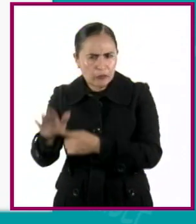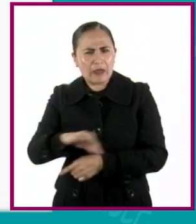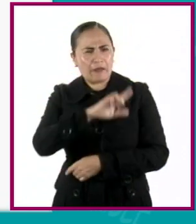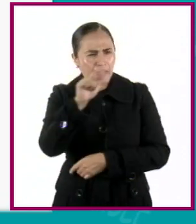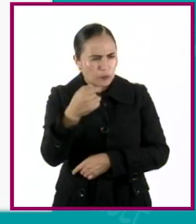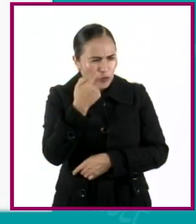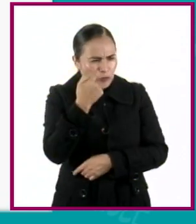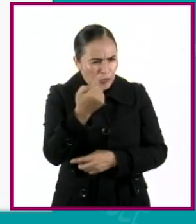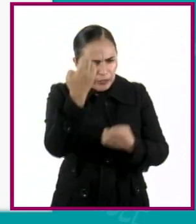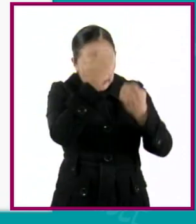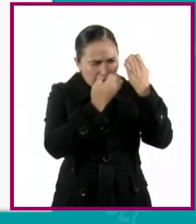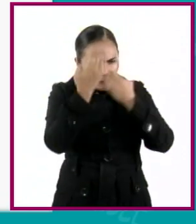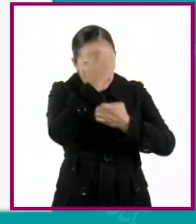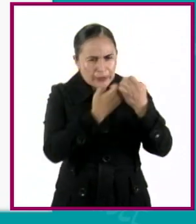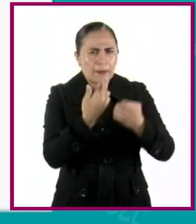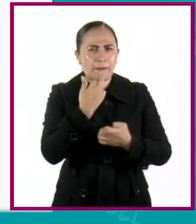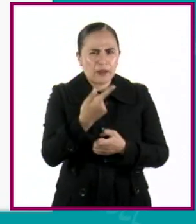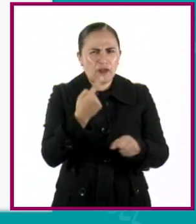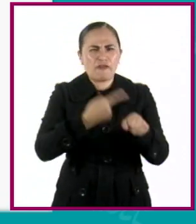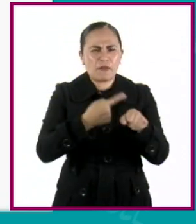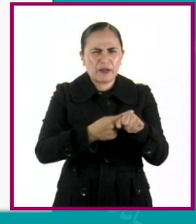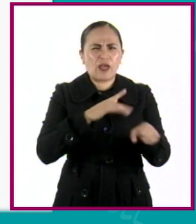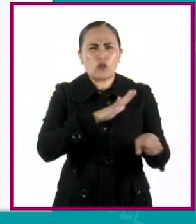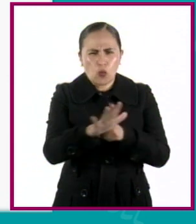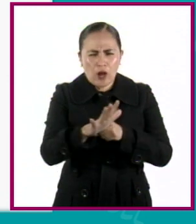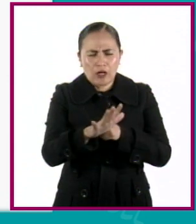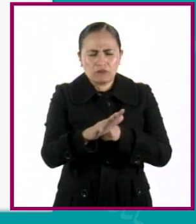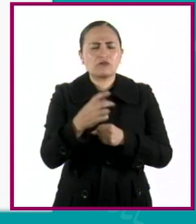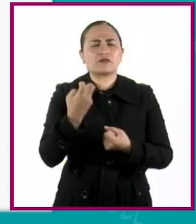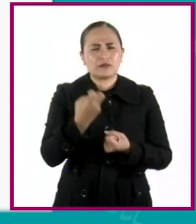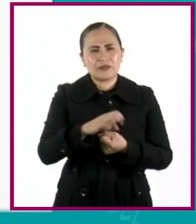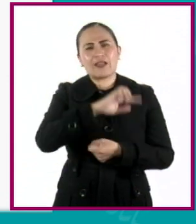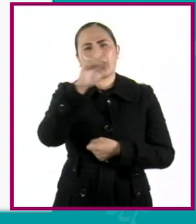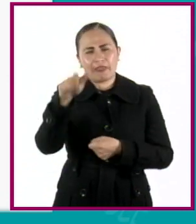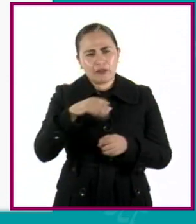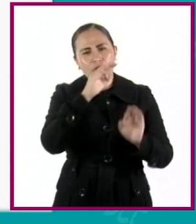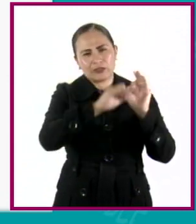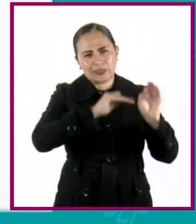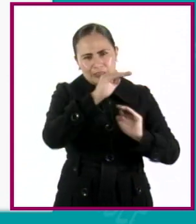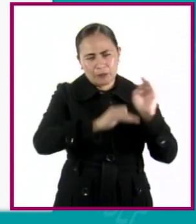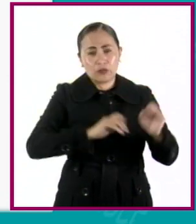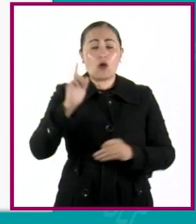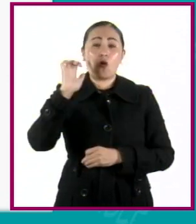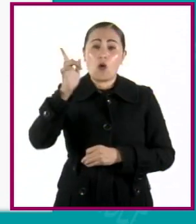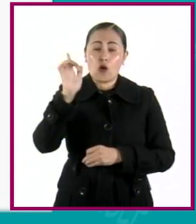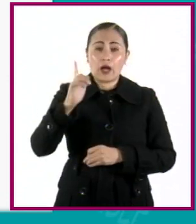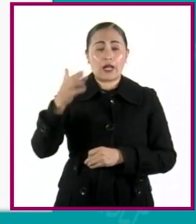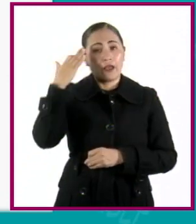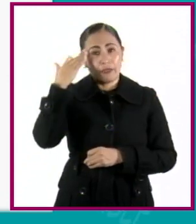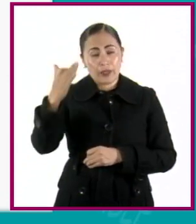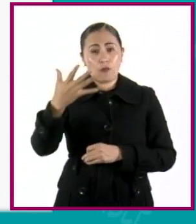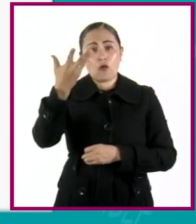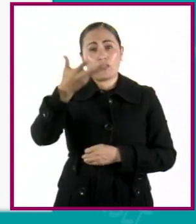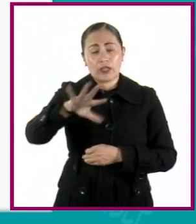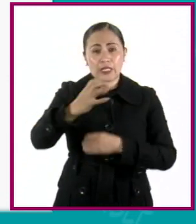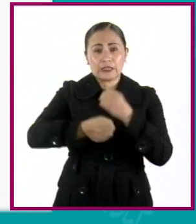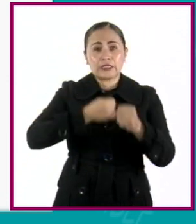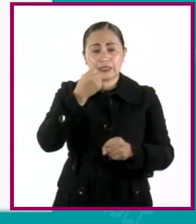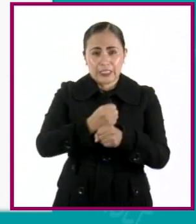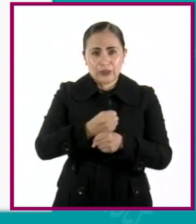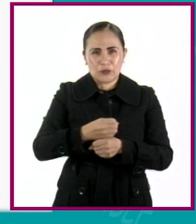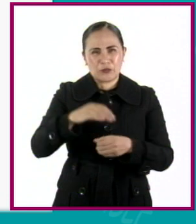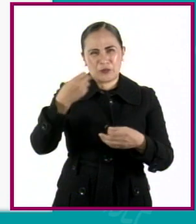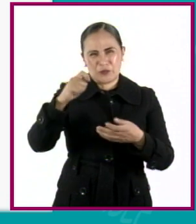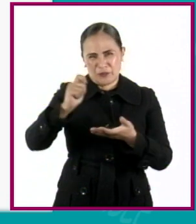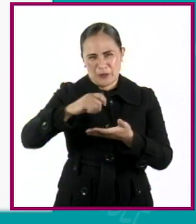y pronóstico de las enfermedades. Así que se espera en los siguientes 10 años sustituir la tableta de madera